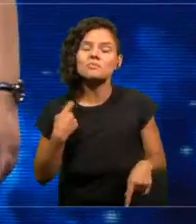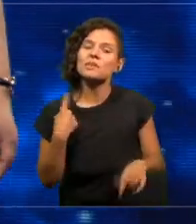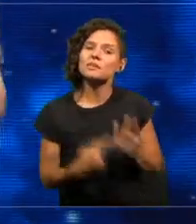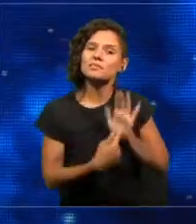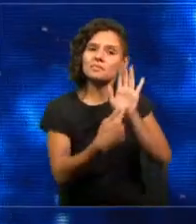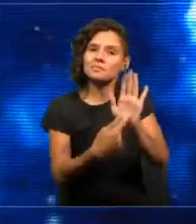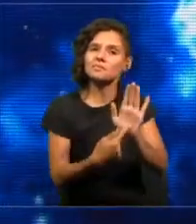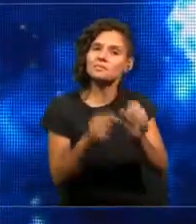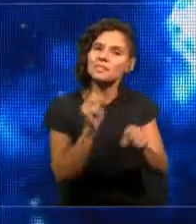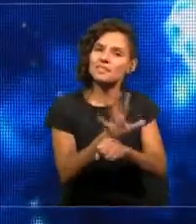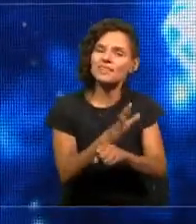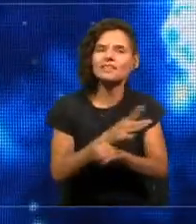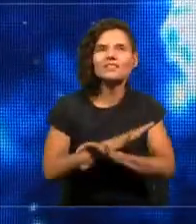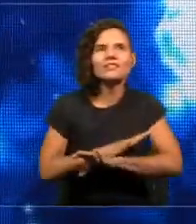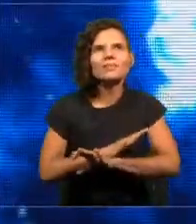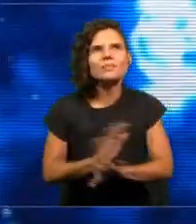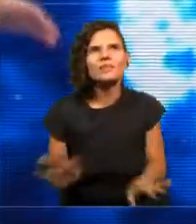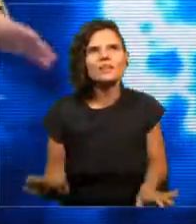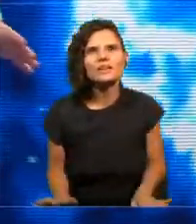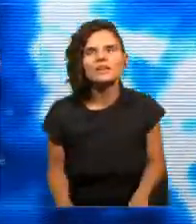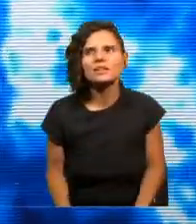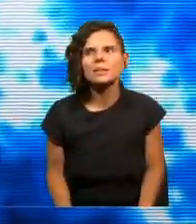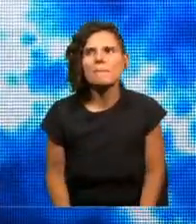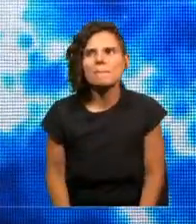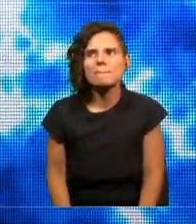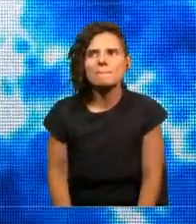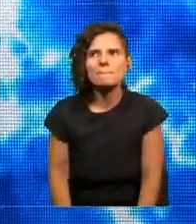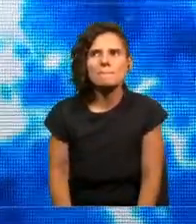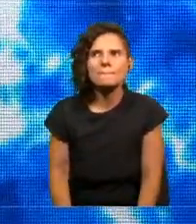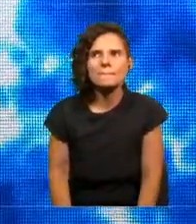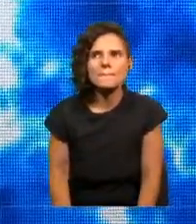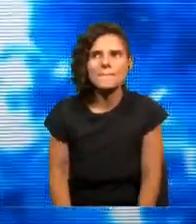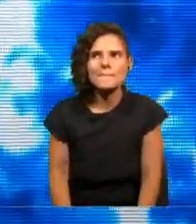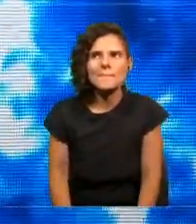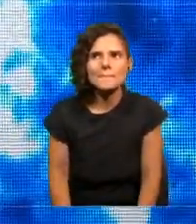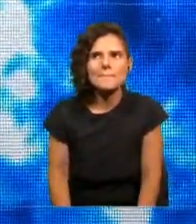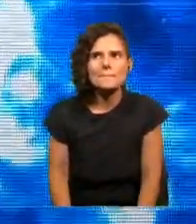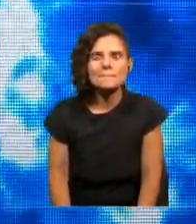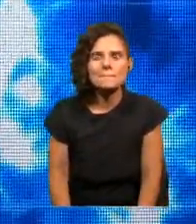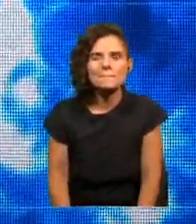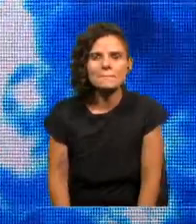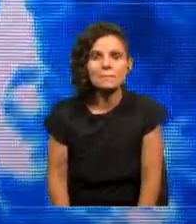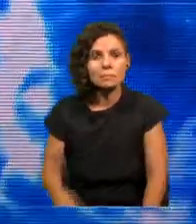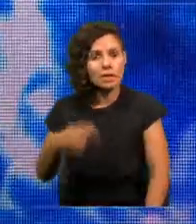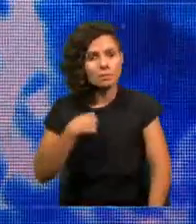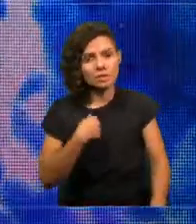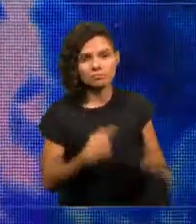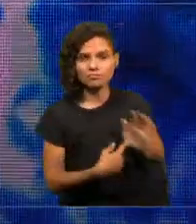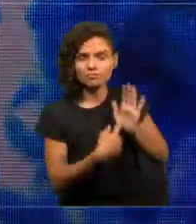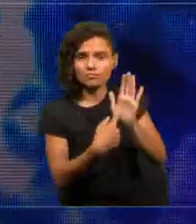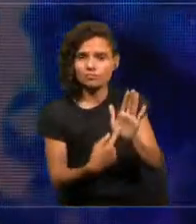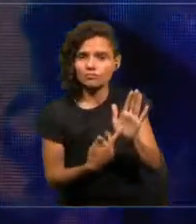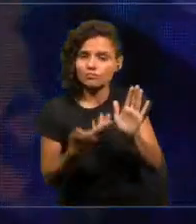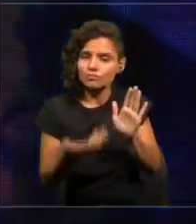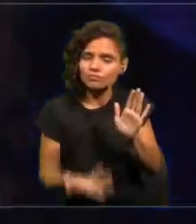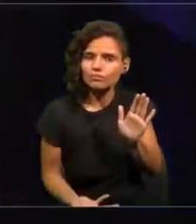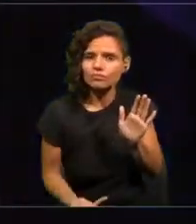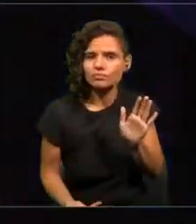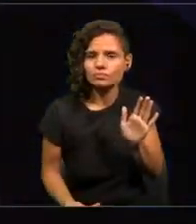para señalar que lo que busca esta presentación lo que